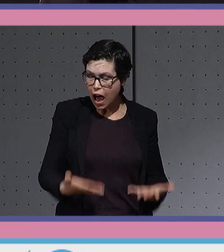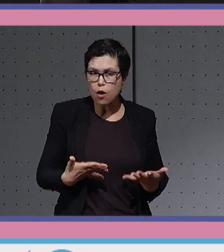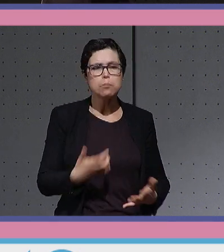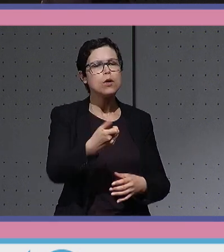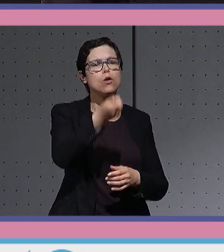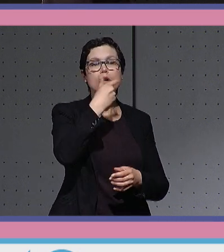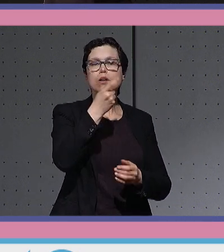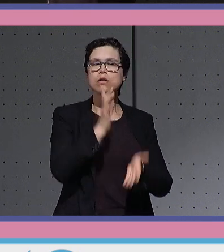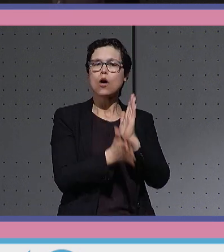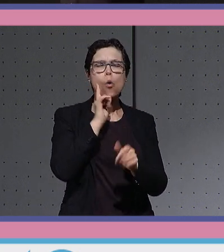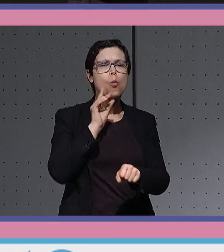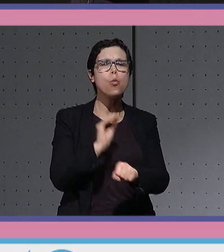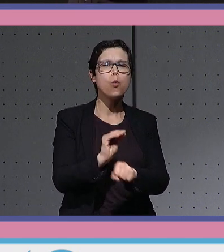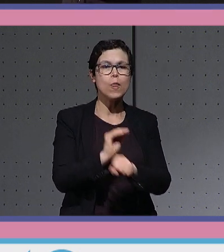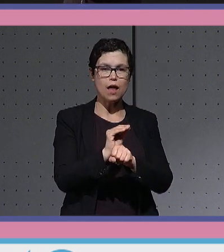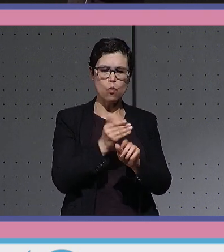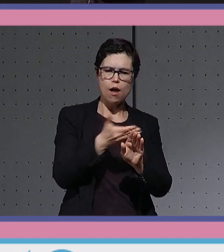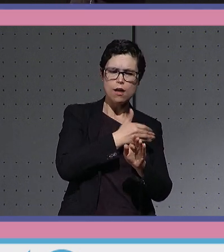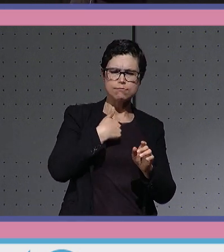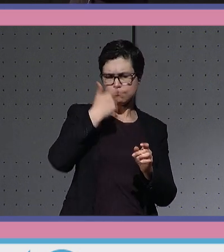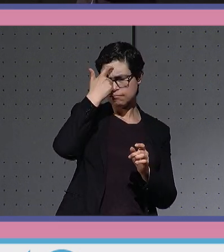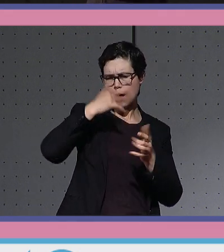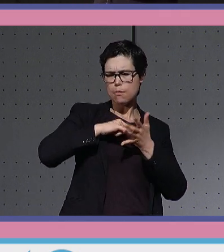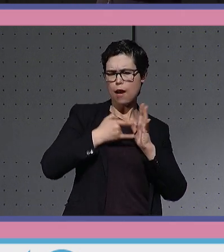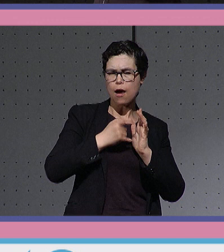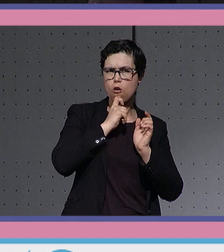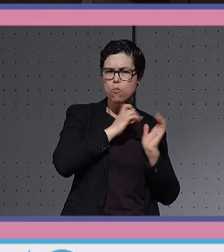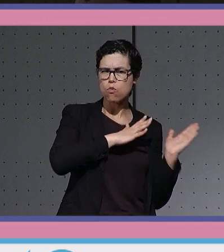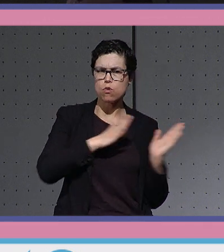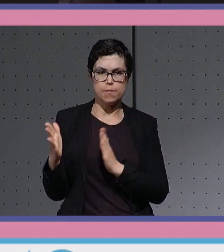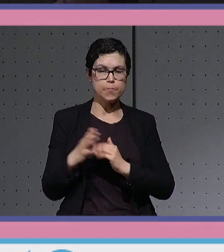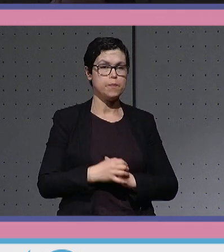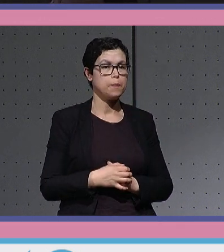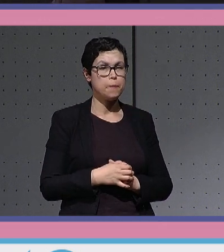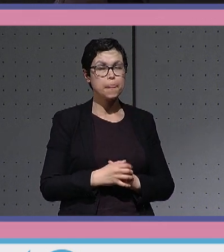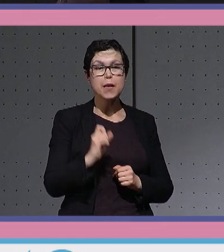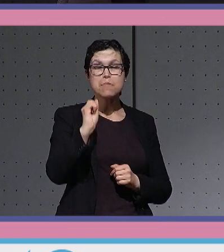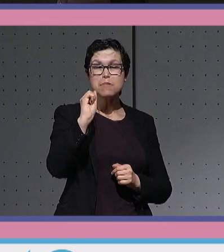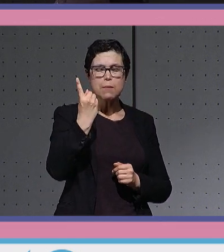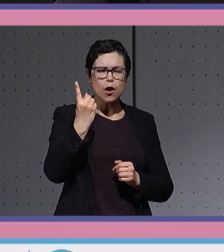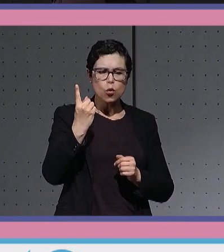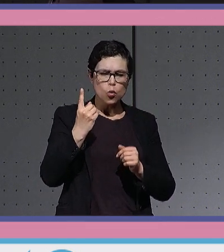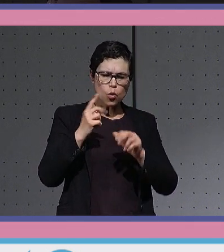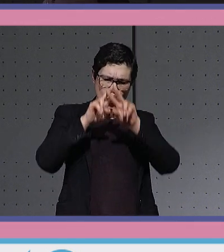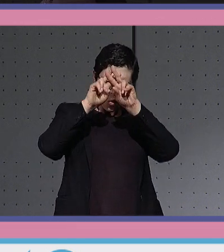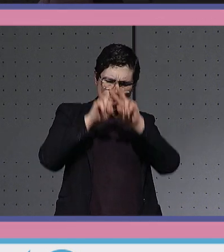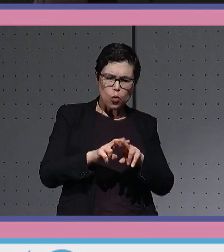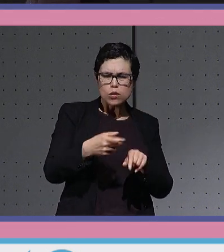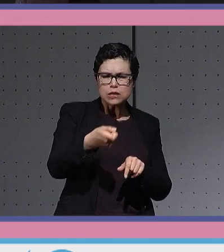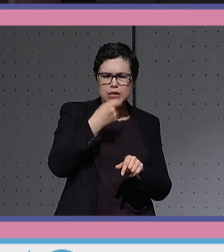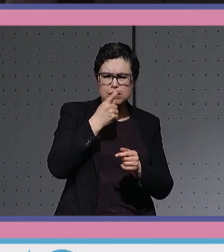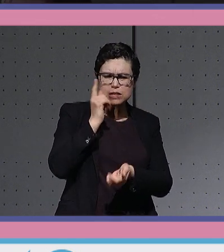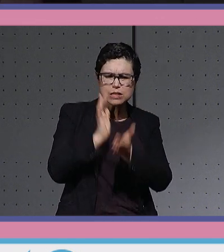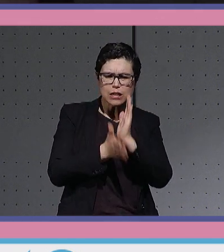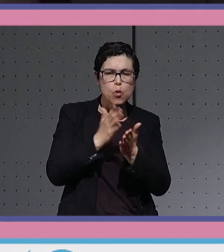cómo utilizarlos, tener un buen plan para utilizarlos y por qué. Lo primero que tenemos que saber es qué tenemos que tratar. O sea, ¿qué es lo que vamos a hacer? ¿Qué es lo que